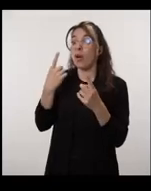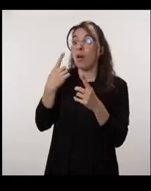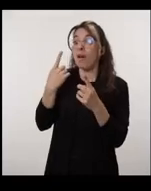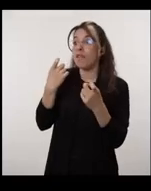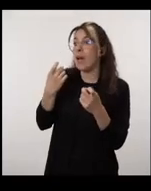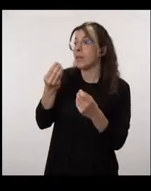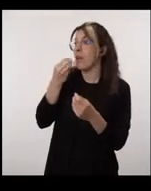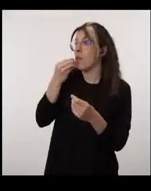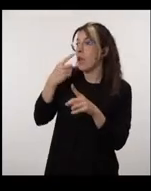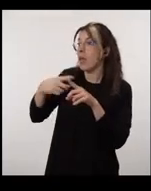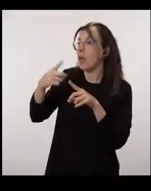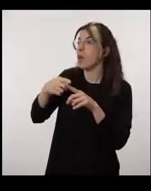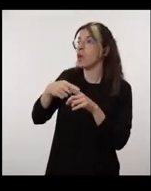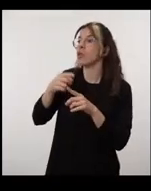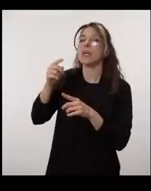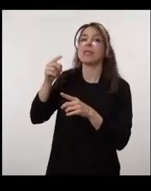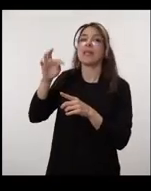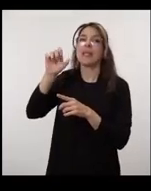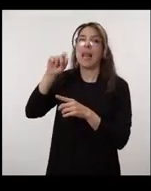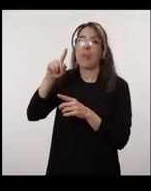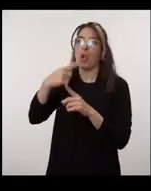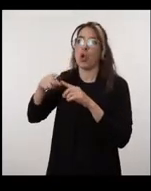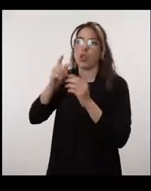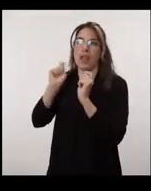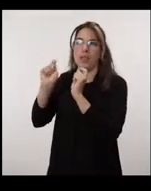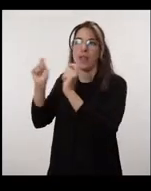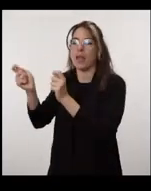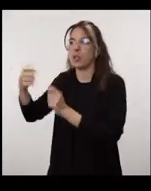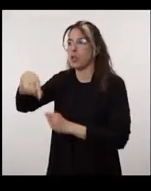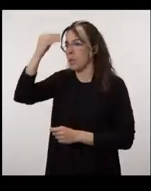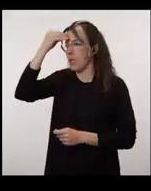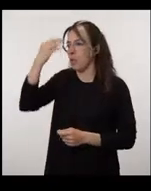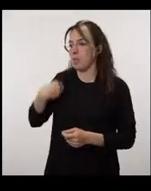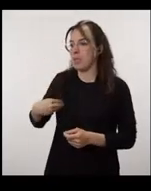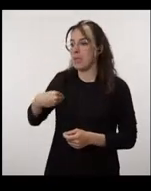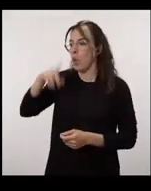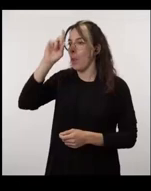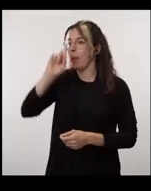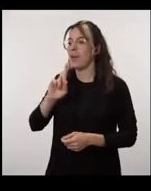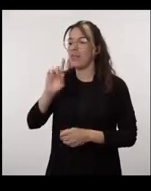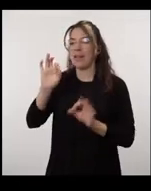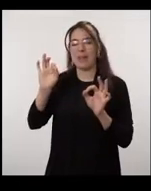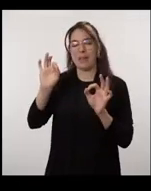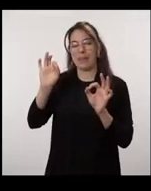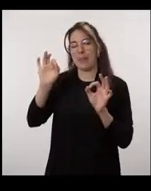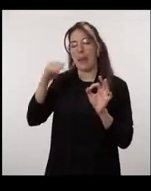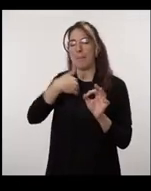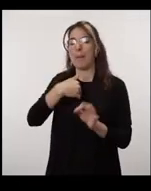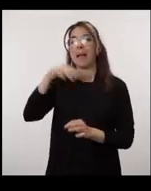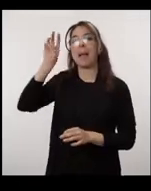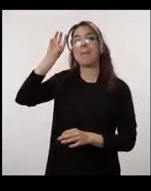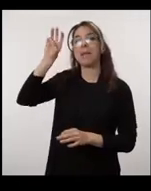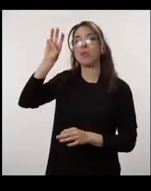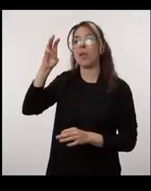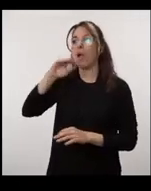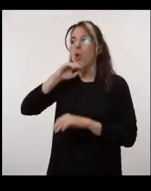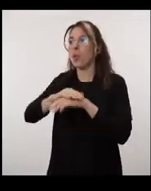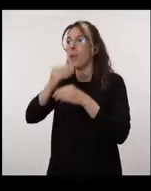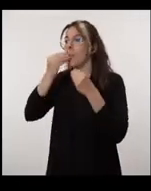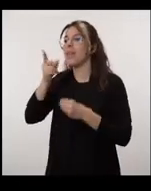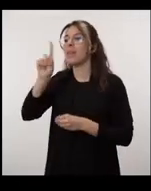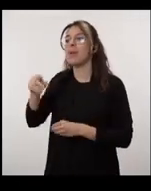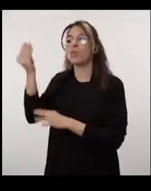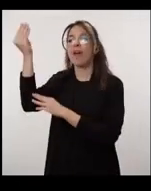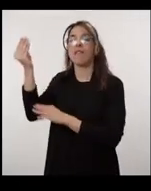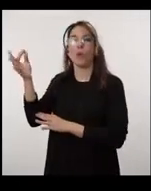telémaco cuando fue en busca de noticias de di zeo nos parecía por tanto que cumplía muy bien este perfil de mentoría pero además se trata de una